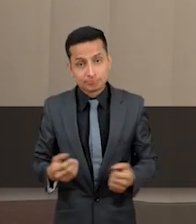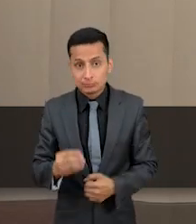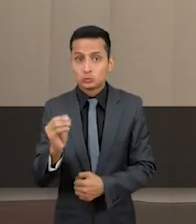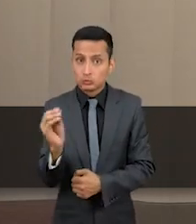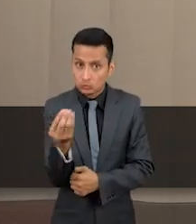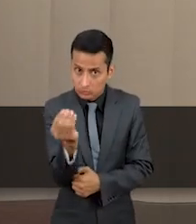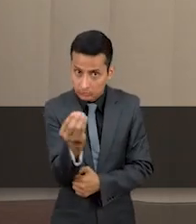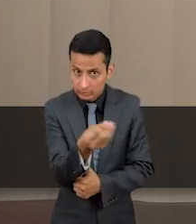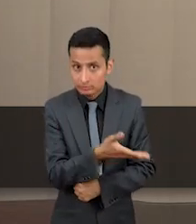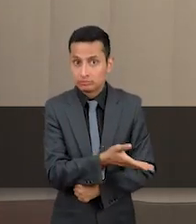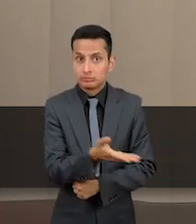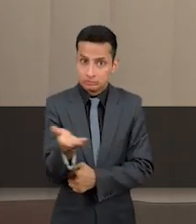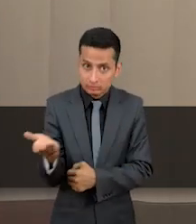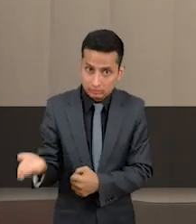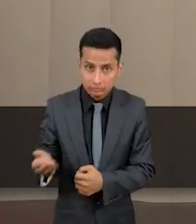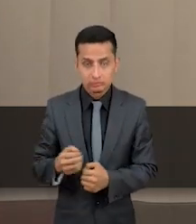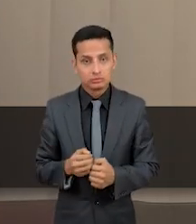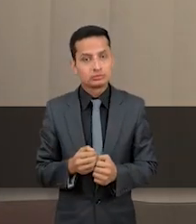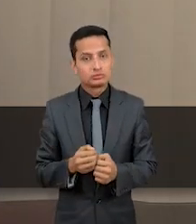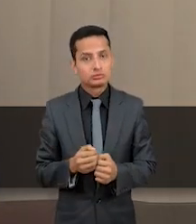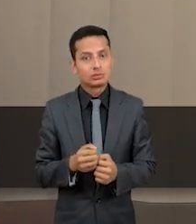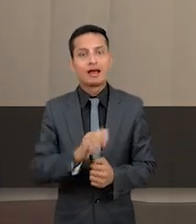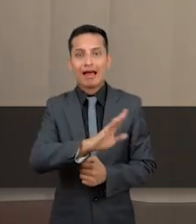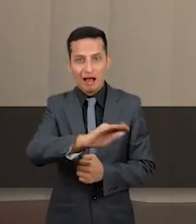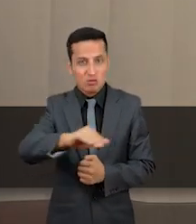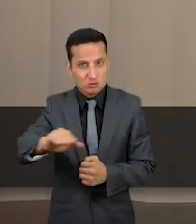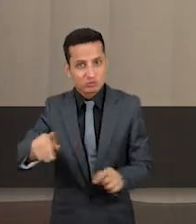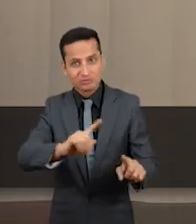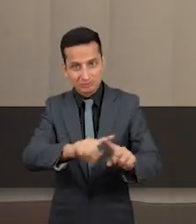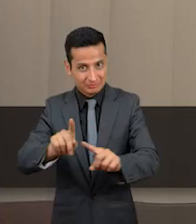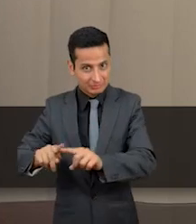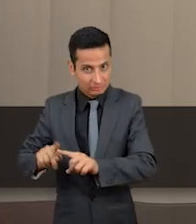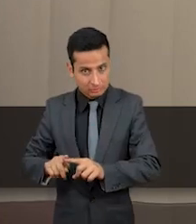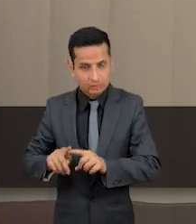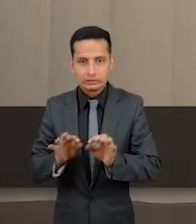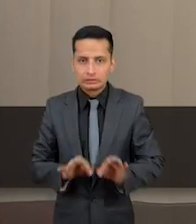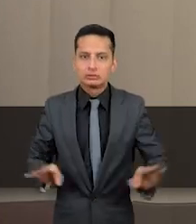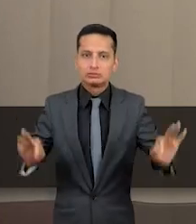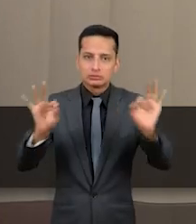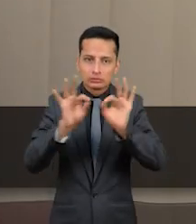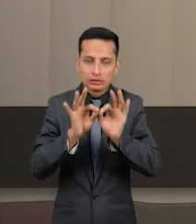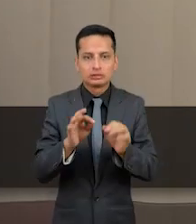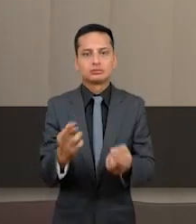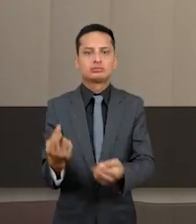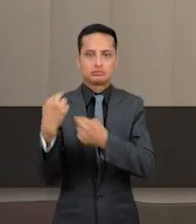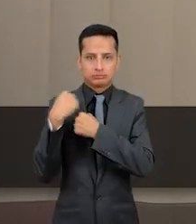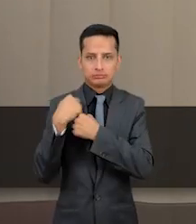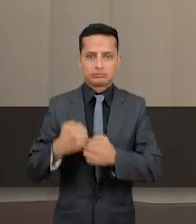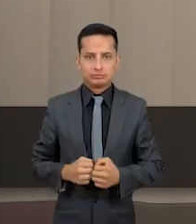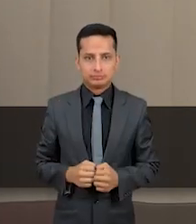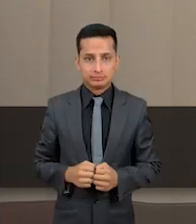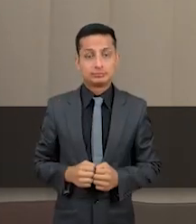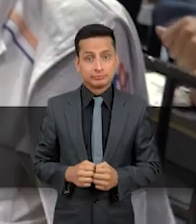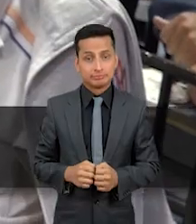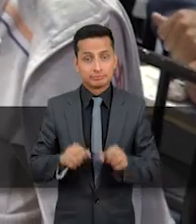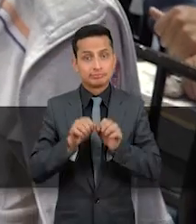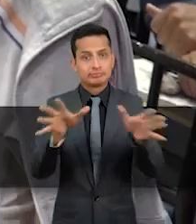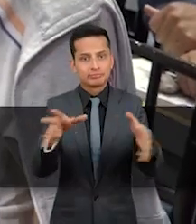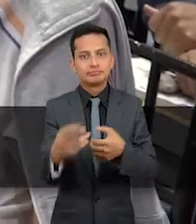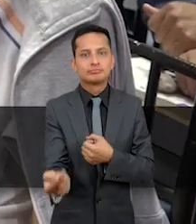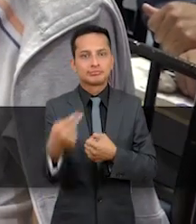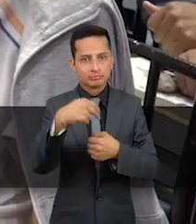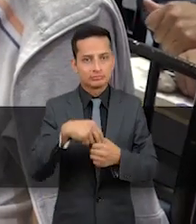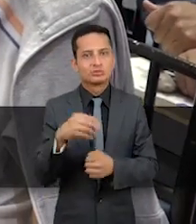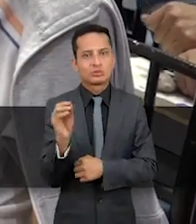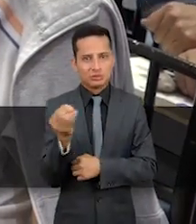así que los estudiantes, los adolescentes tienen que ir a votar con responsabilidad. El evento contó